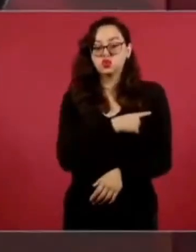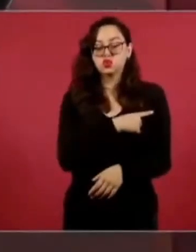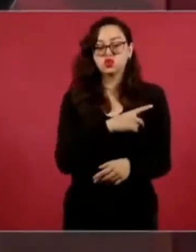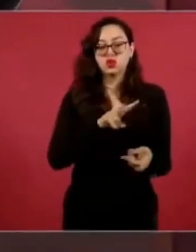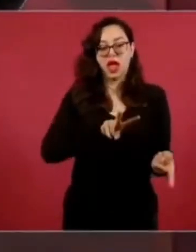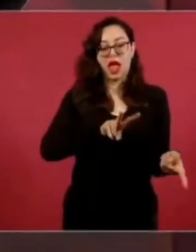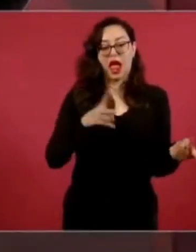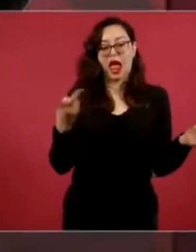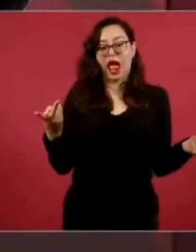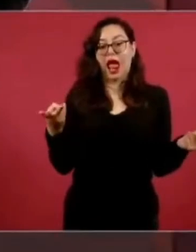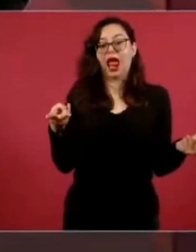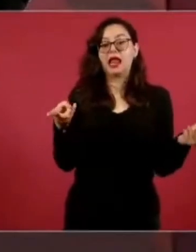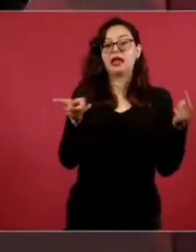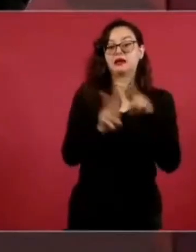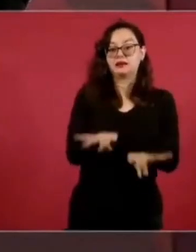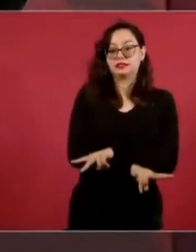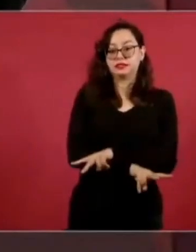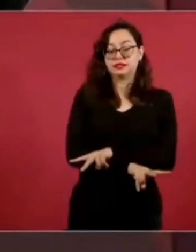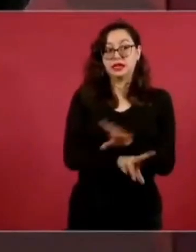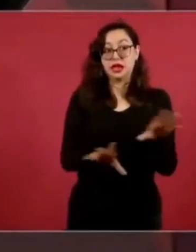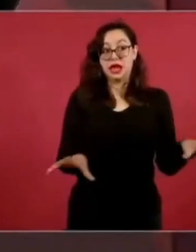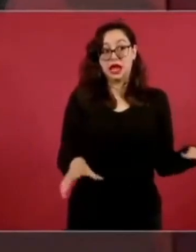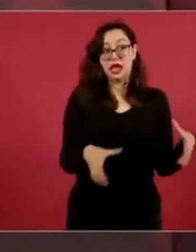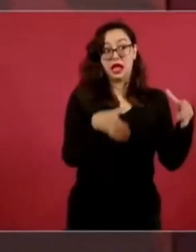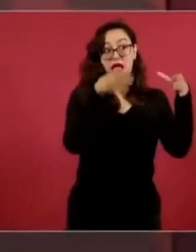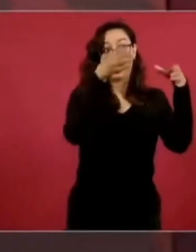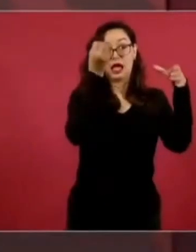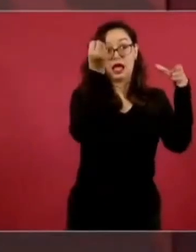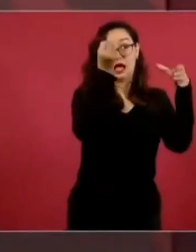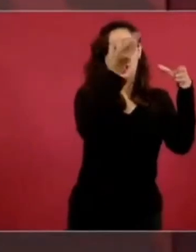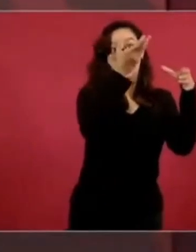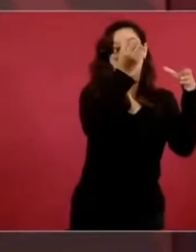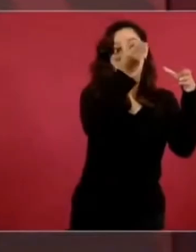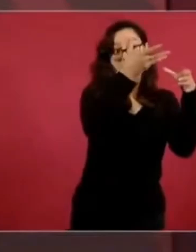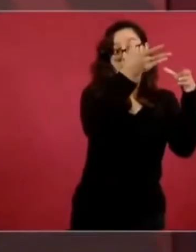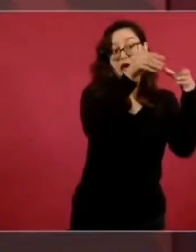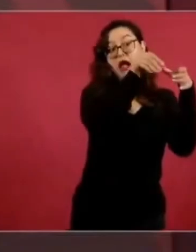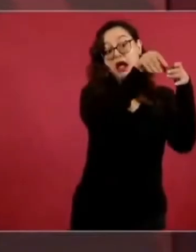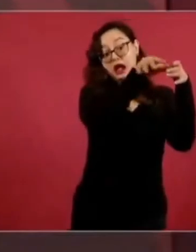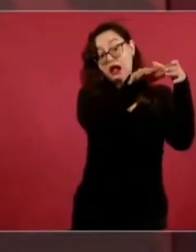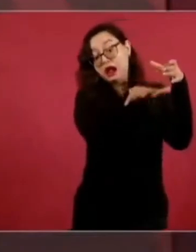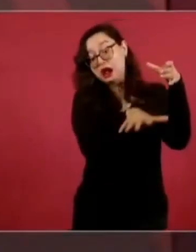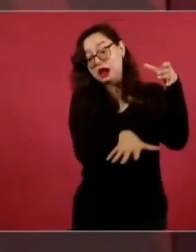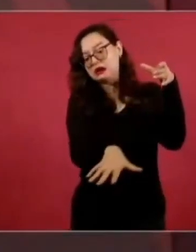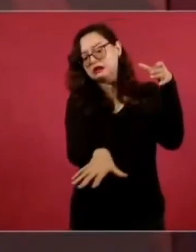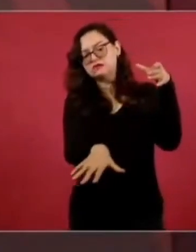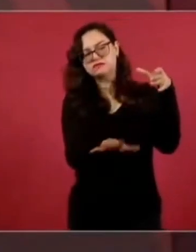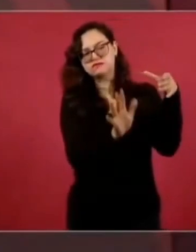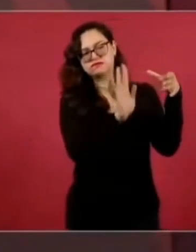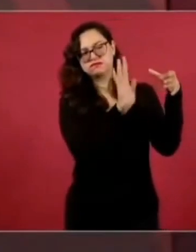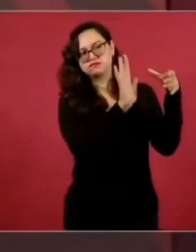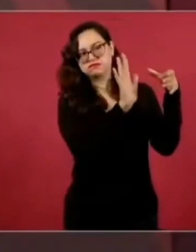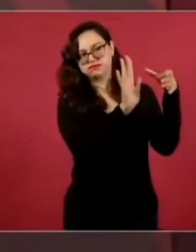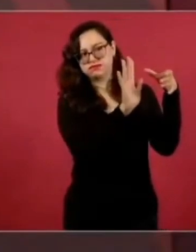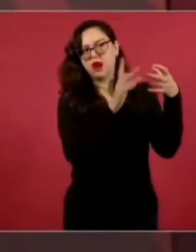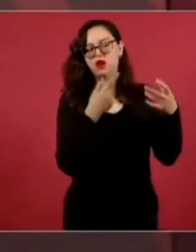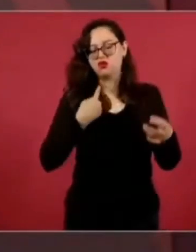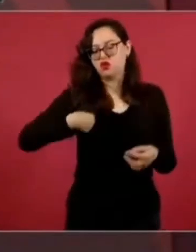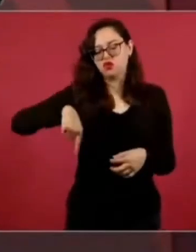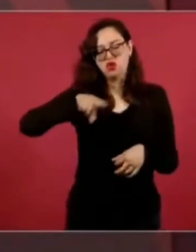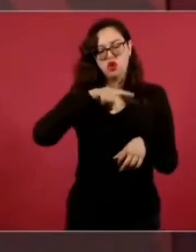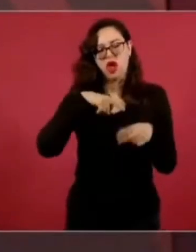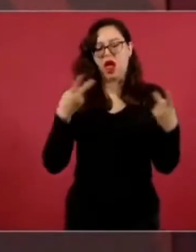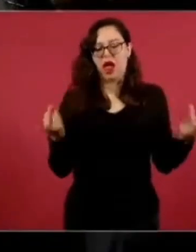arriba, o sea, que los recursos, en vez de orientarlos a las cúpulas